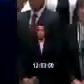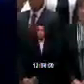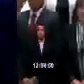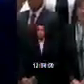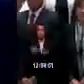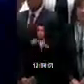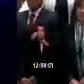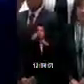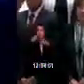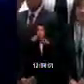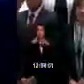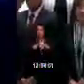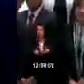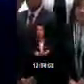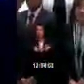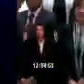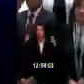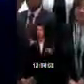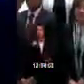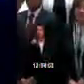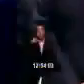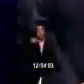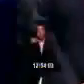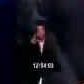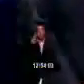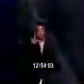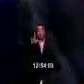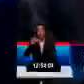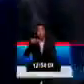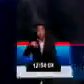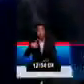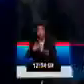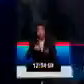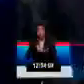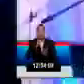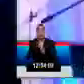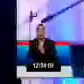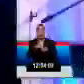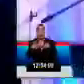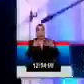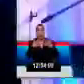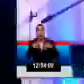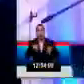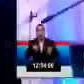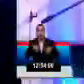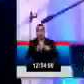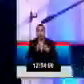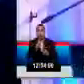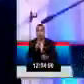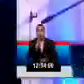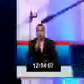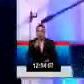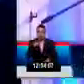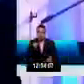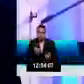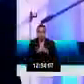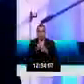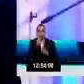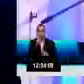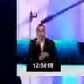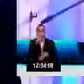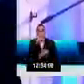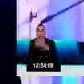La noticia la dio el Contralor General del Estado Pablo Celi en medio de un evento de la función de transparencia. Iniciar